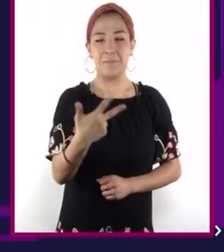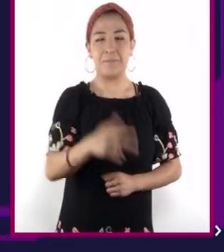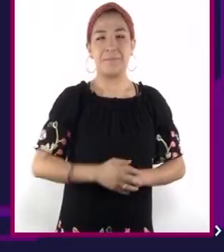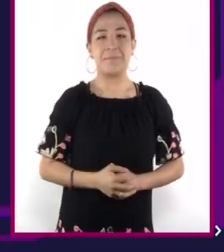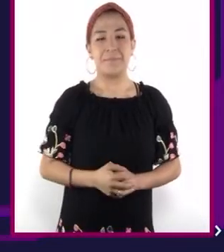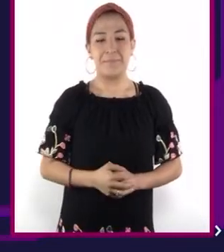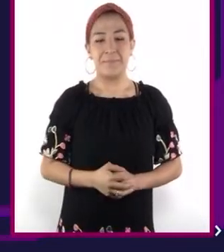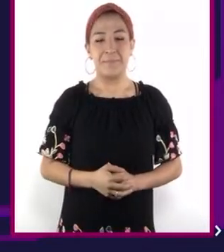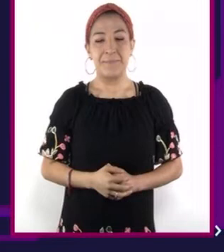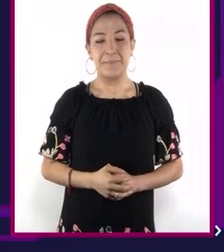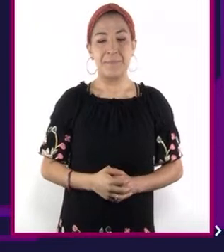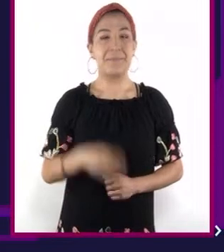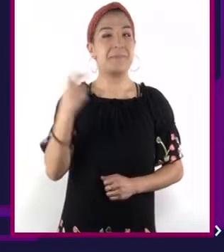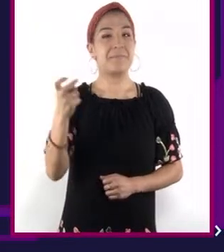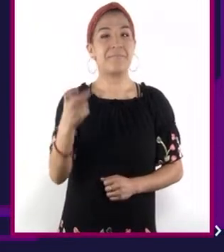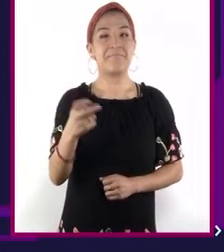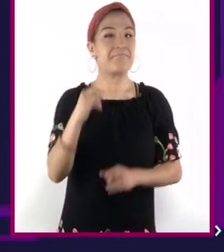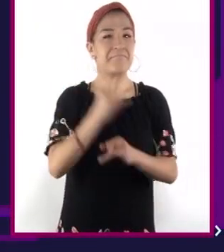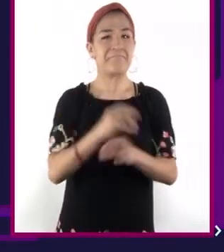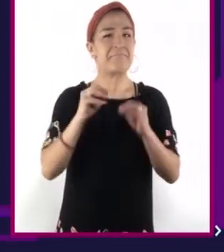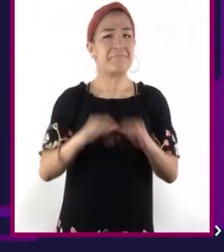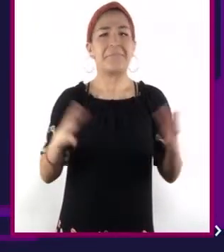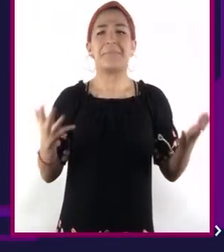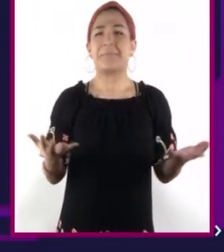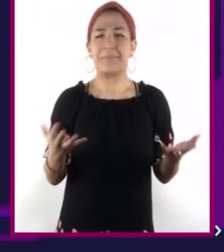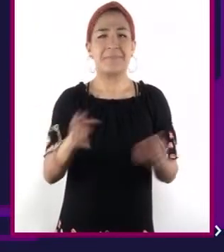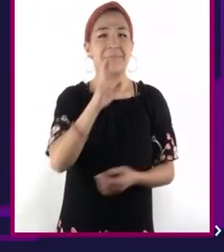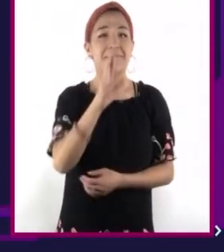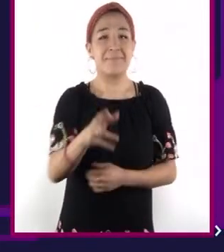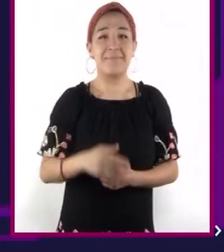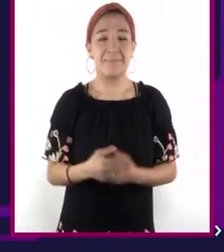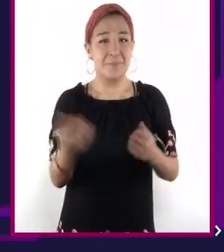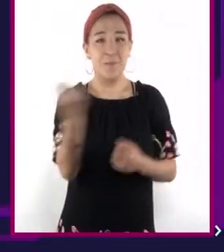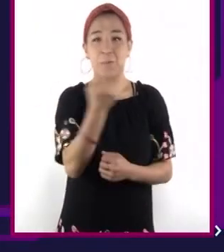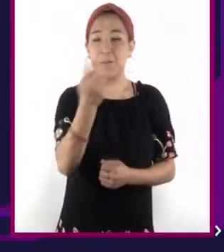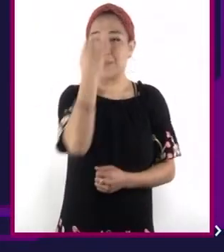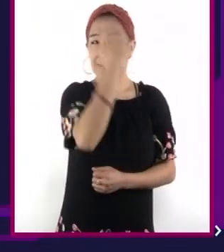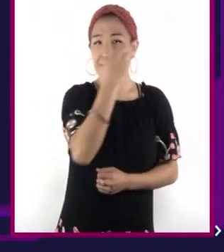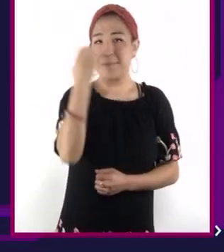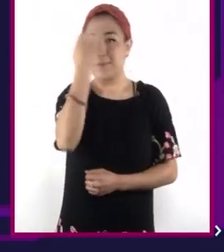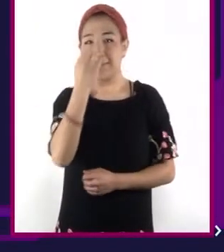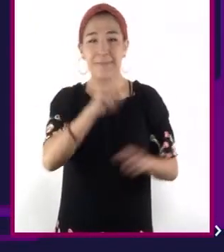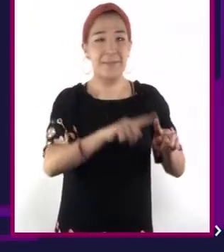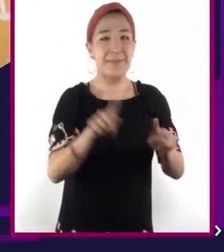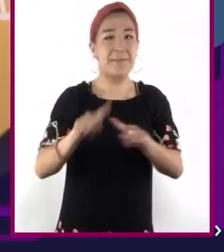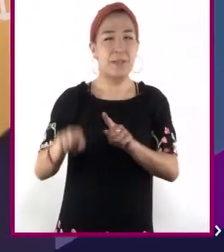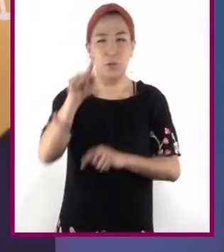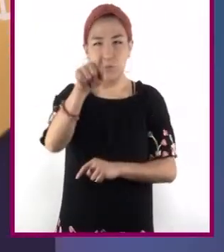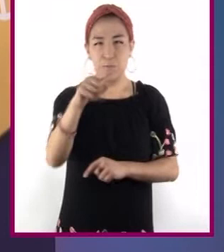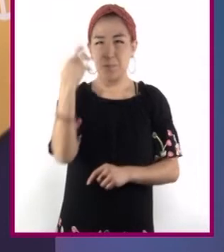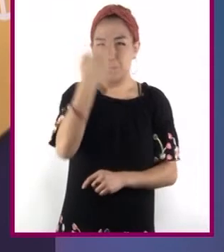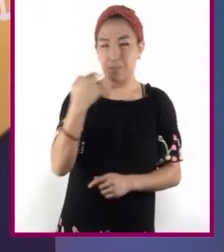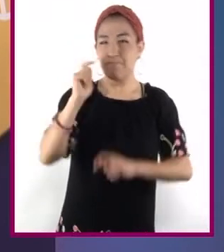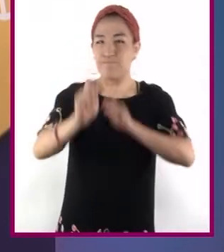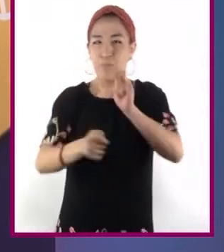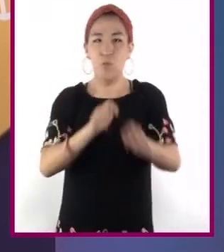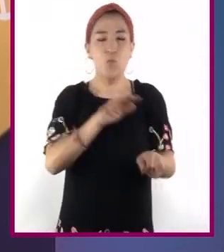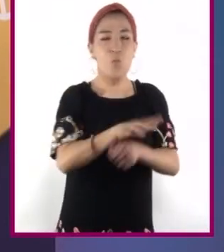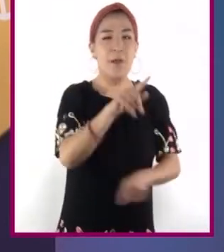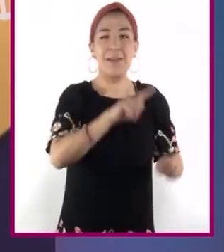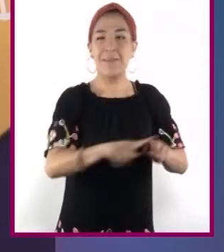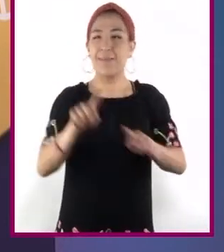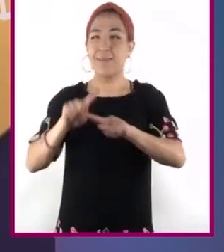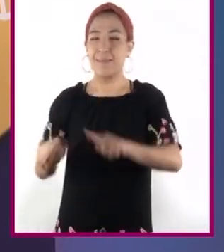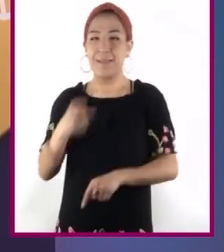9.8. ¿Qué se puede concluir de ambos exámenes? Analiza las diferencias entre los